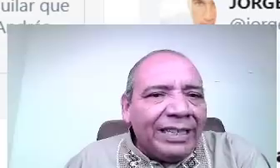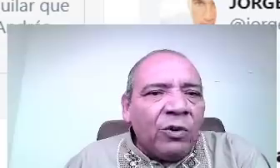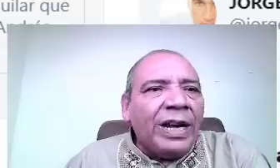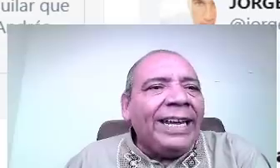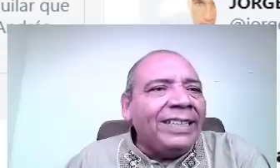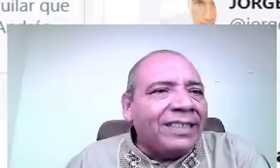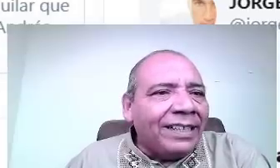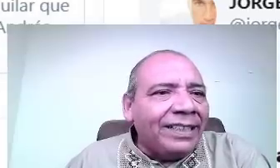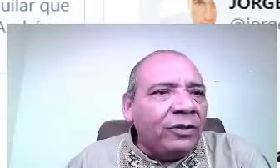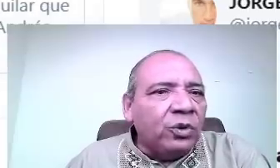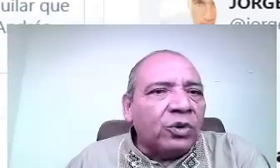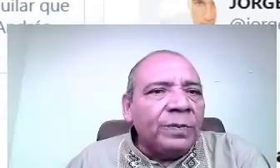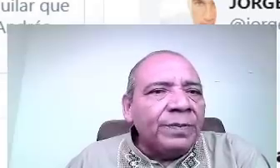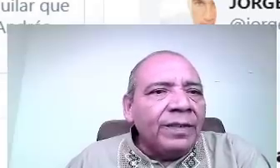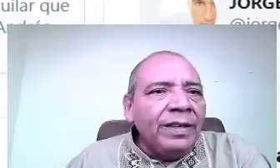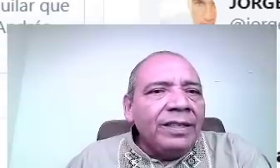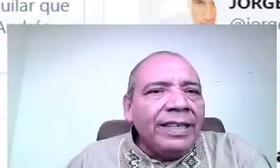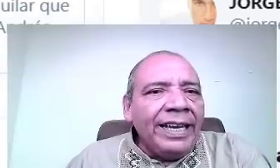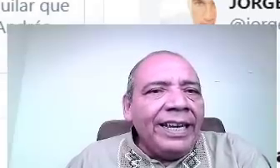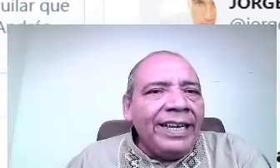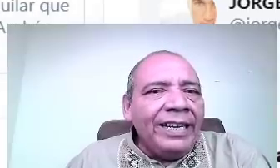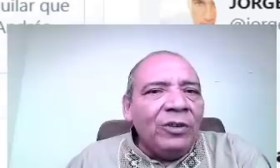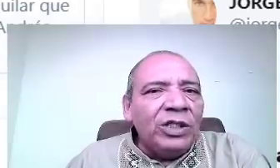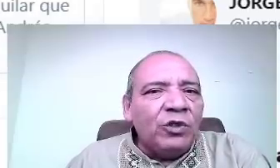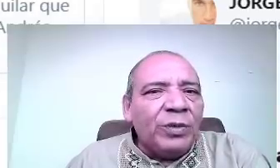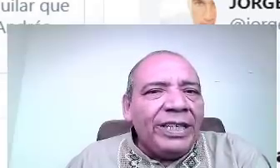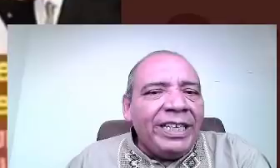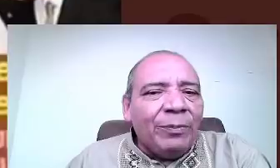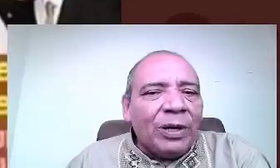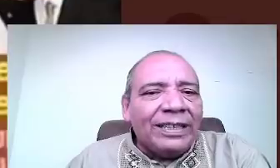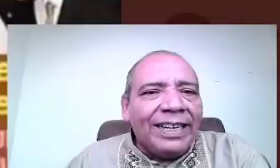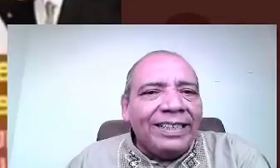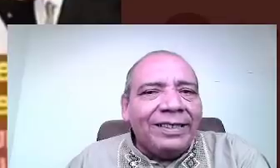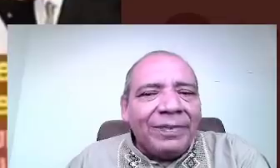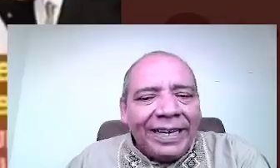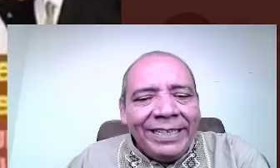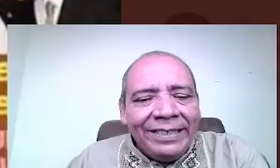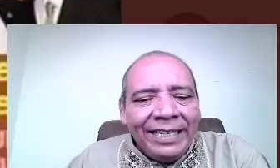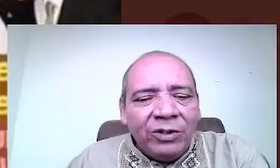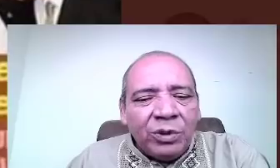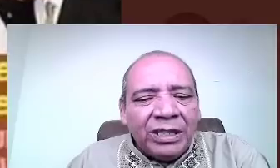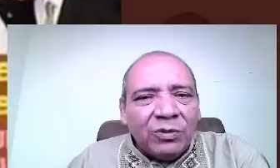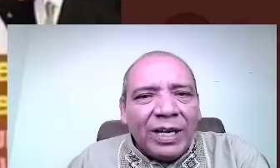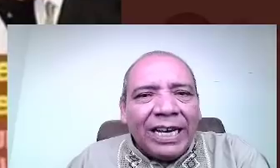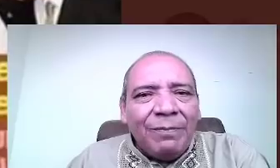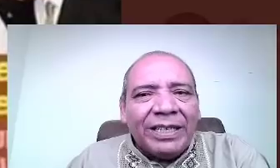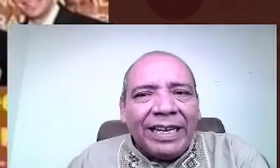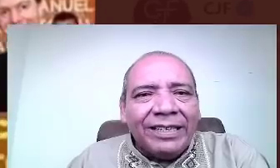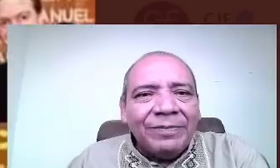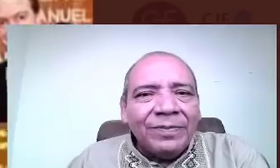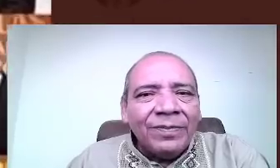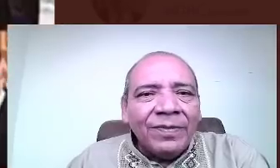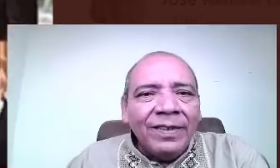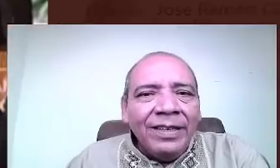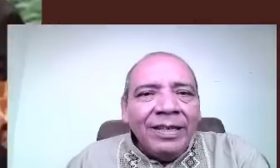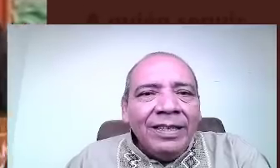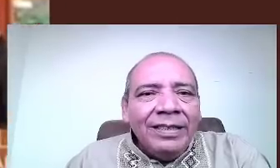Felipe Calderón, hay que estar atentos. No se nos pueden ir por la tangente. Aquí está, esto es una gran verdad.